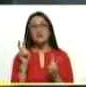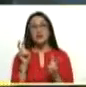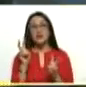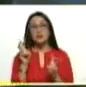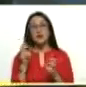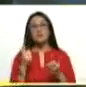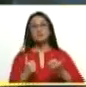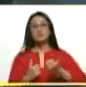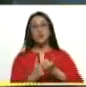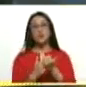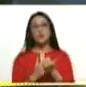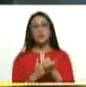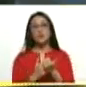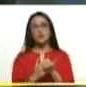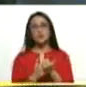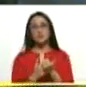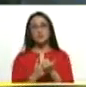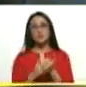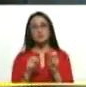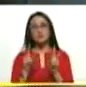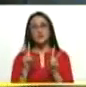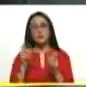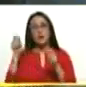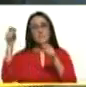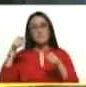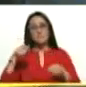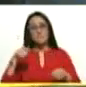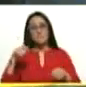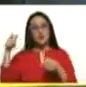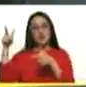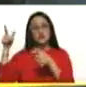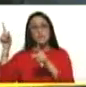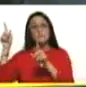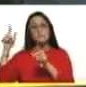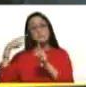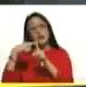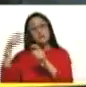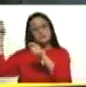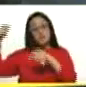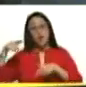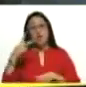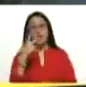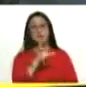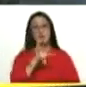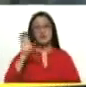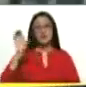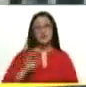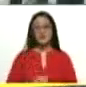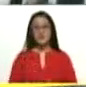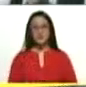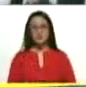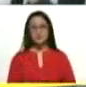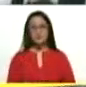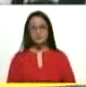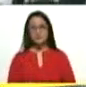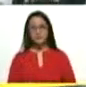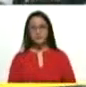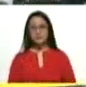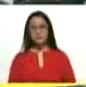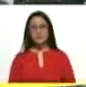ventajas que se han generado en materia de exportaciones e importaciones para ambos países. No puedo dejar